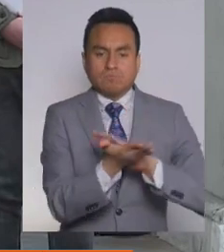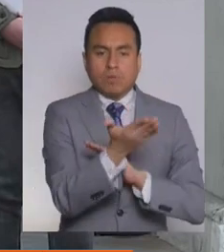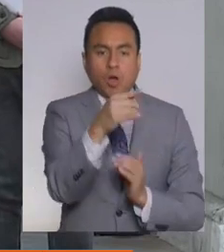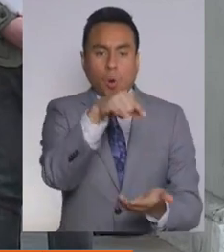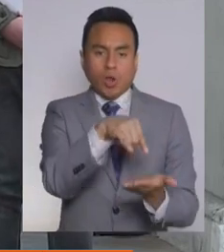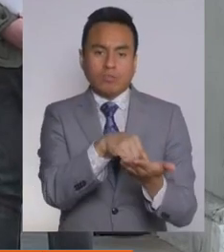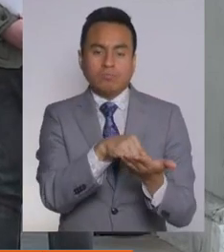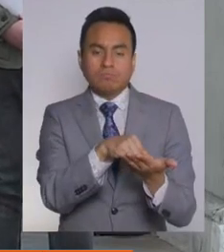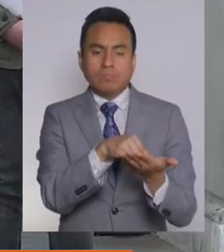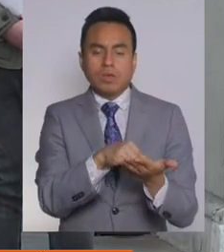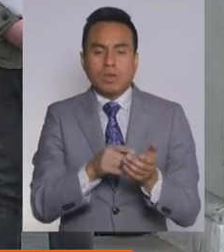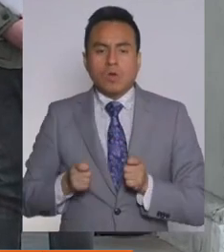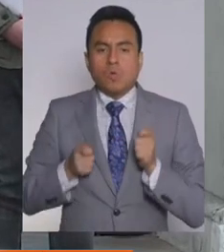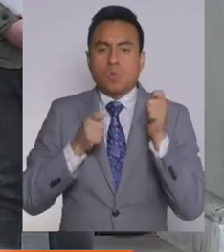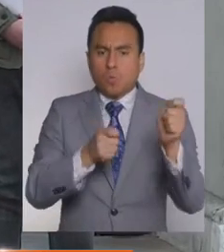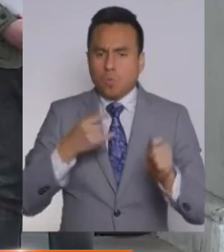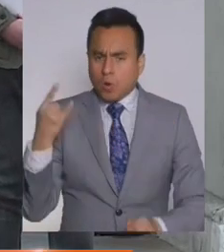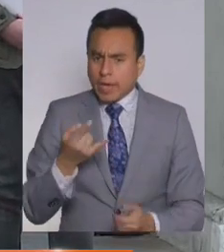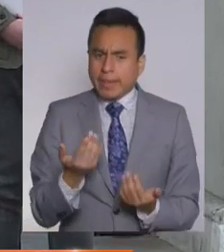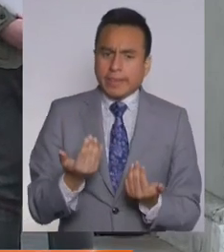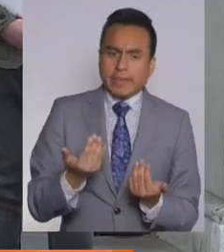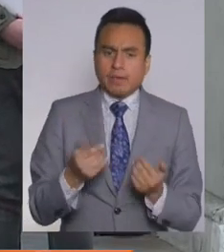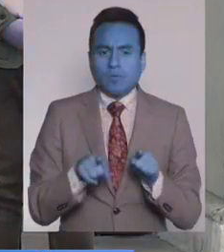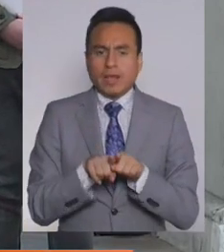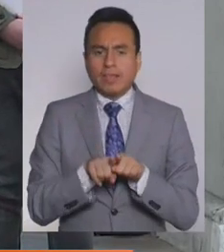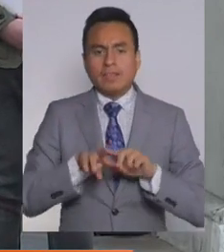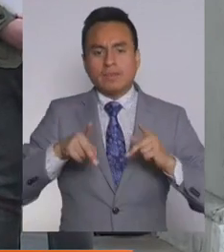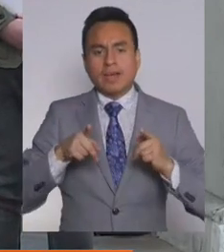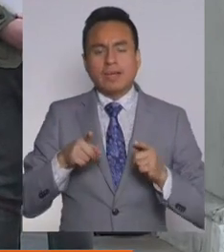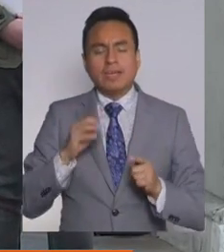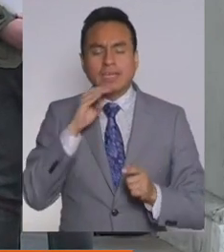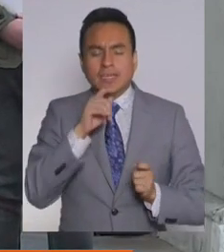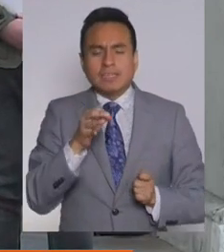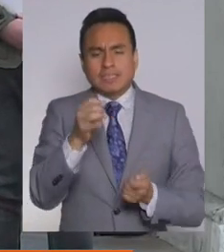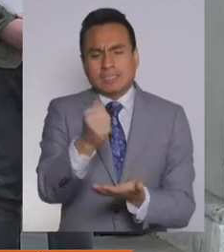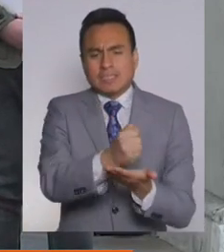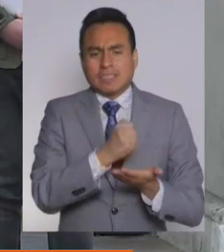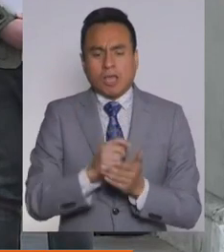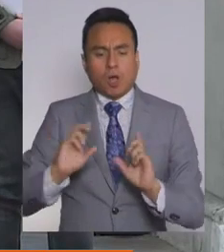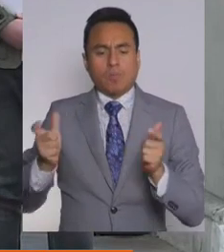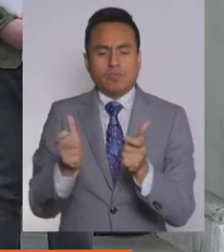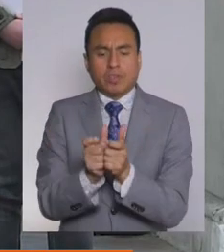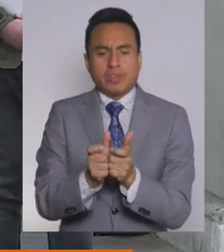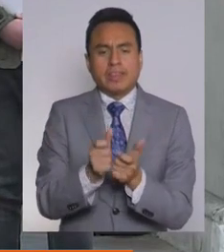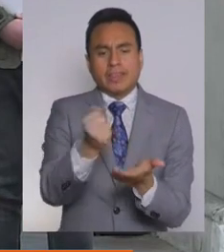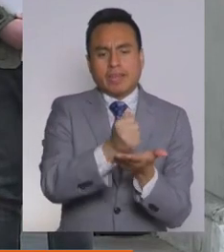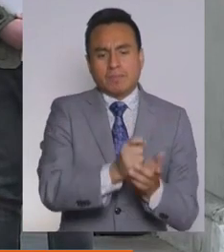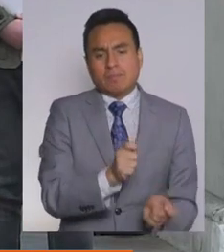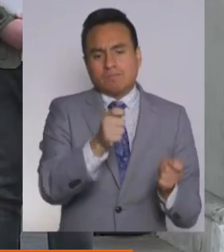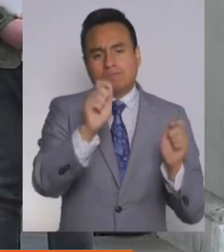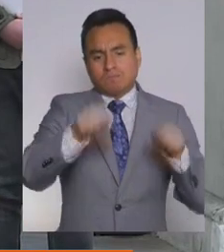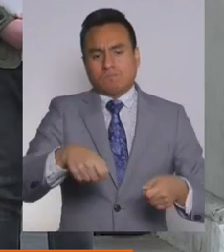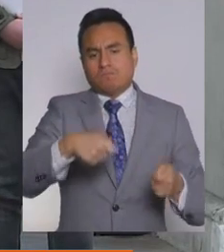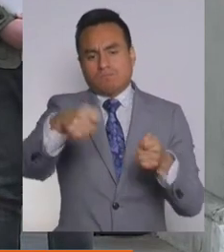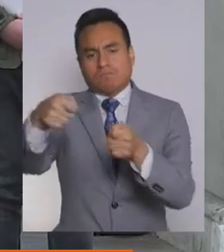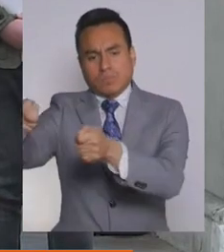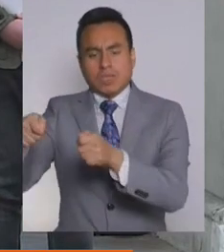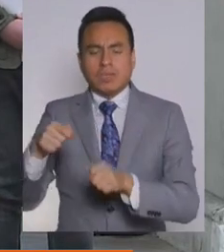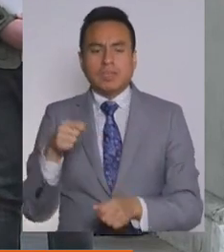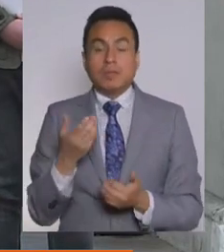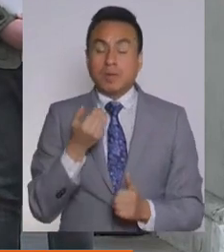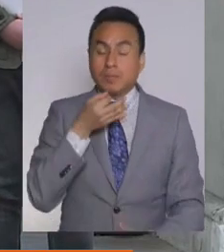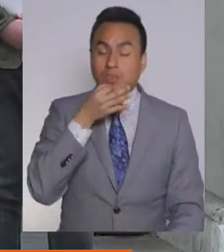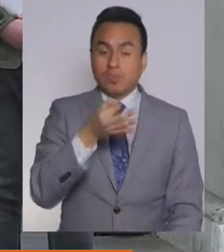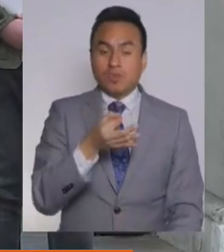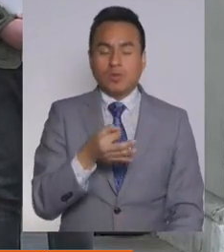todos con urgencias, vale decir, con la celeridad para que las comisiones los tramiten y, lo que hemos dicho